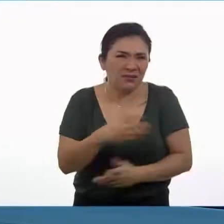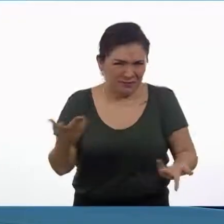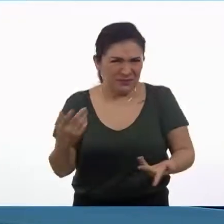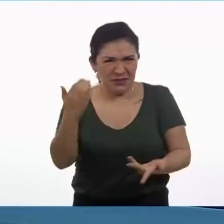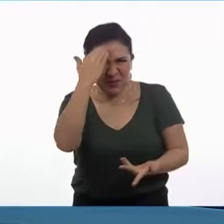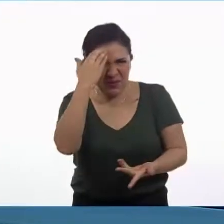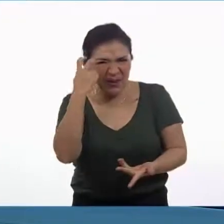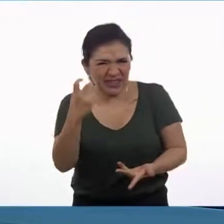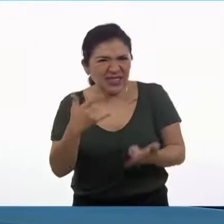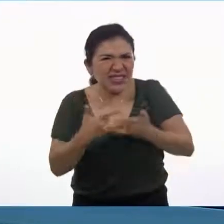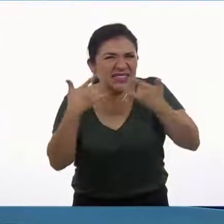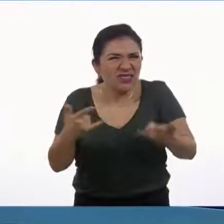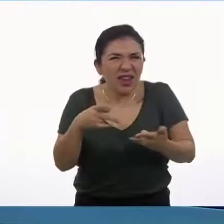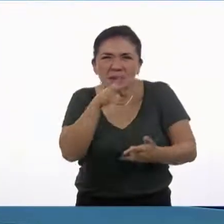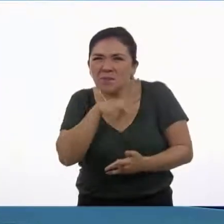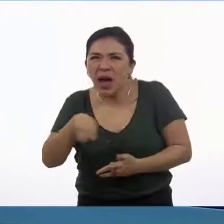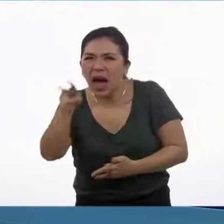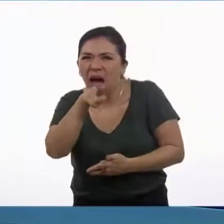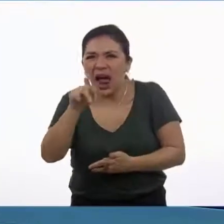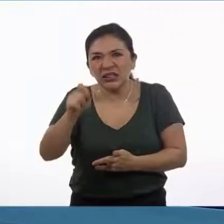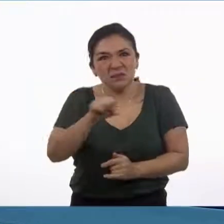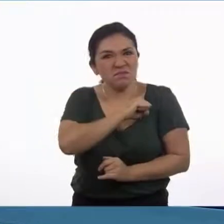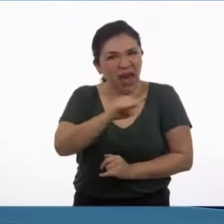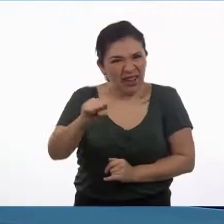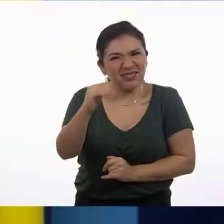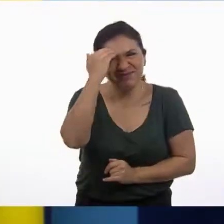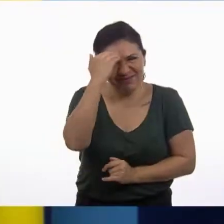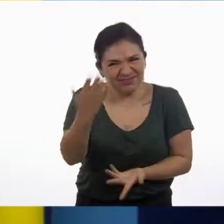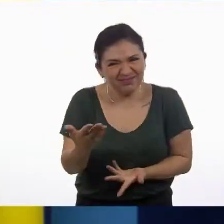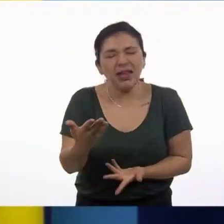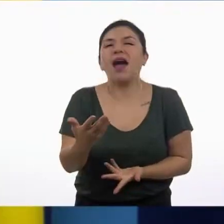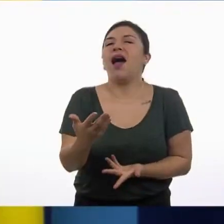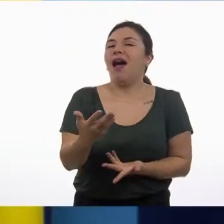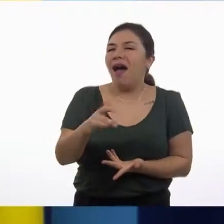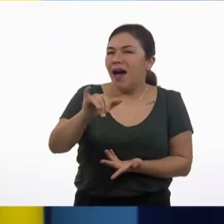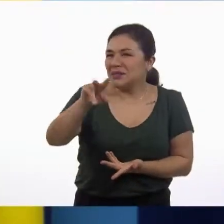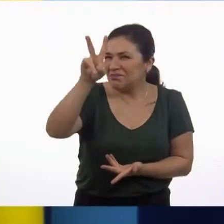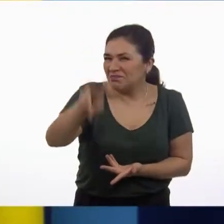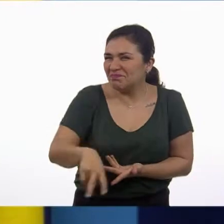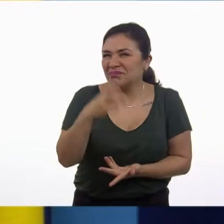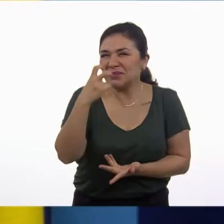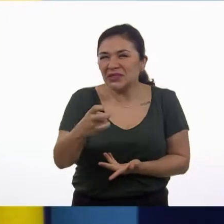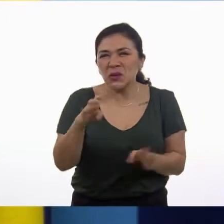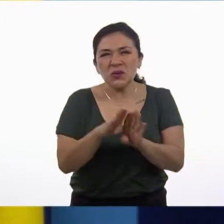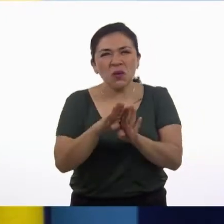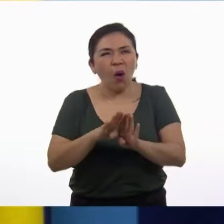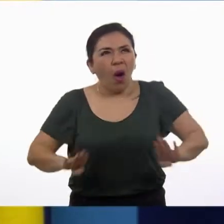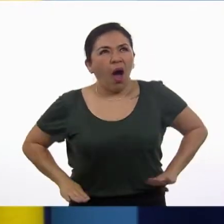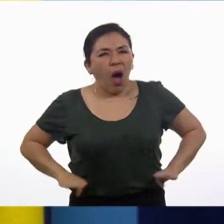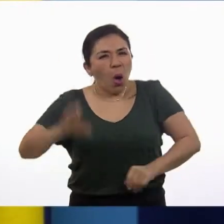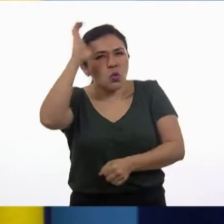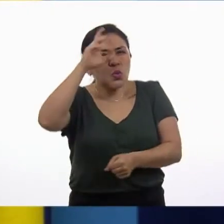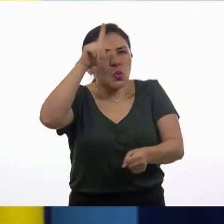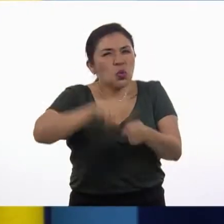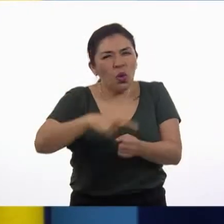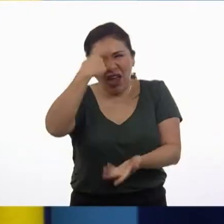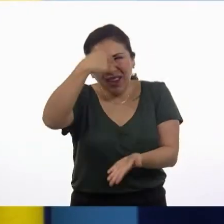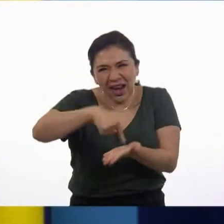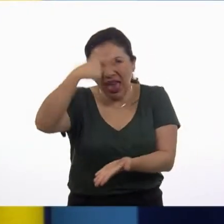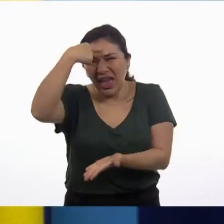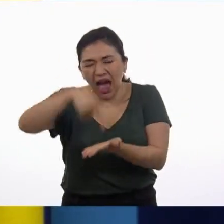suena eso de la serpiente relacionada con el mal? Definitivamente, las civilizaciones se relacionan a través de sus